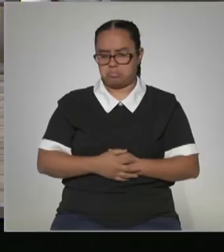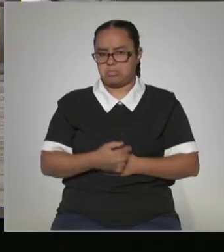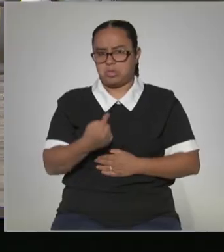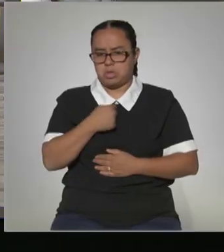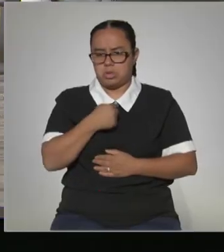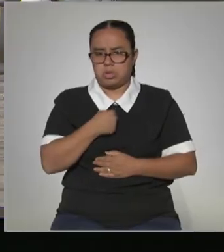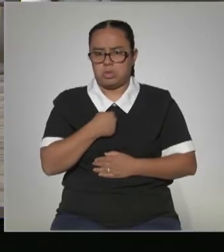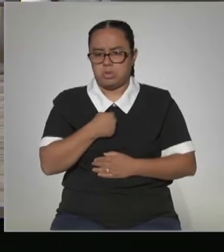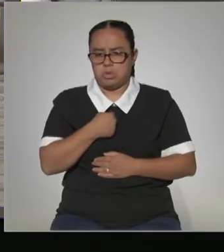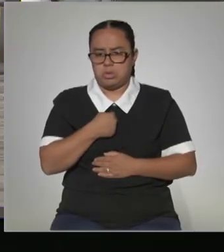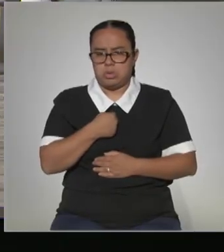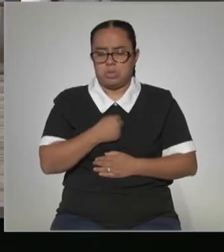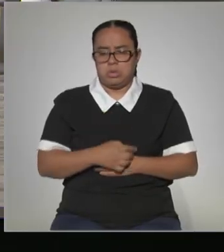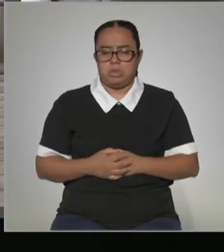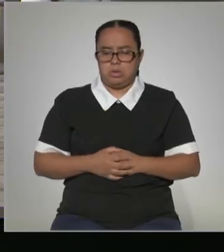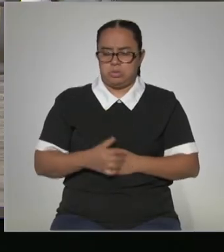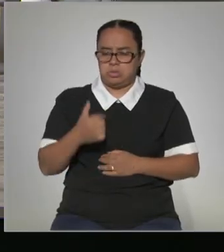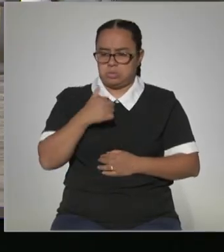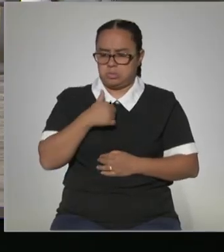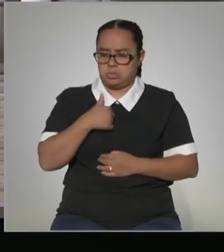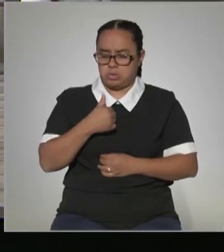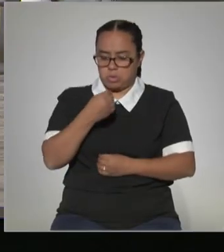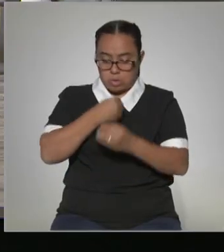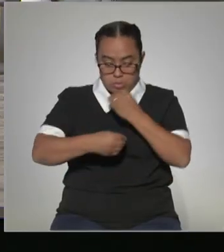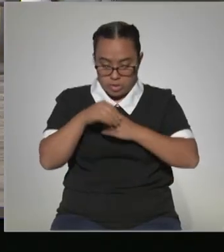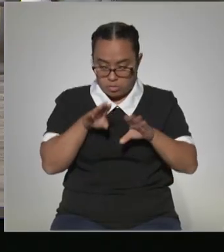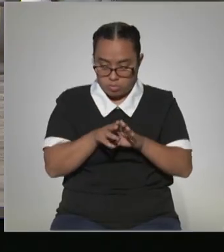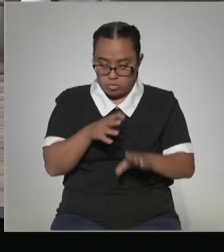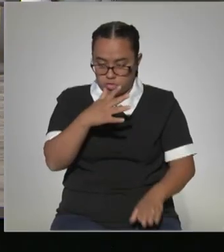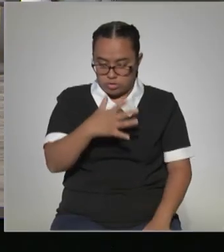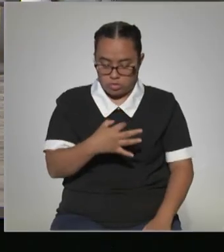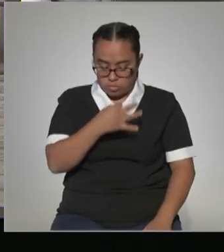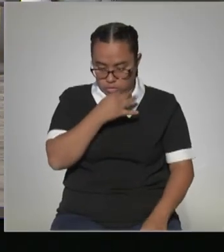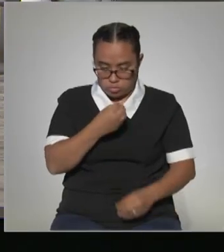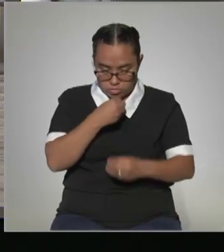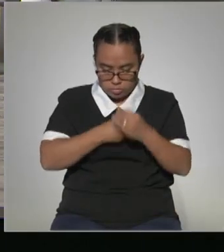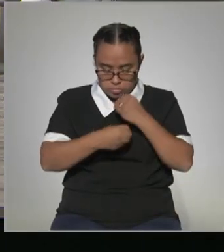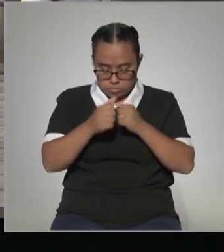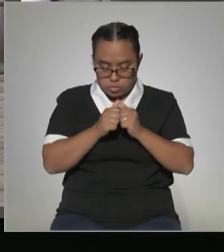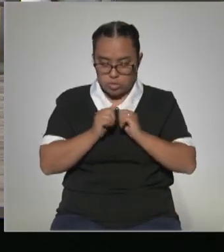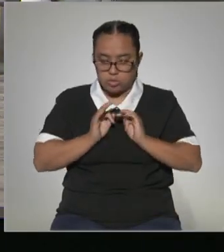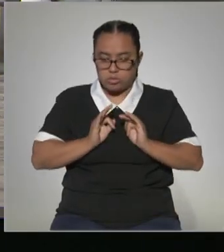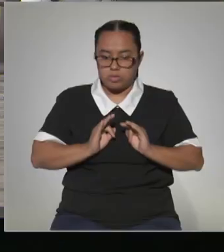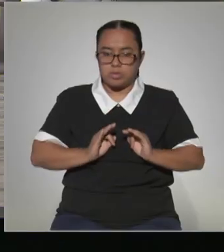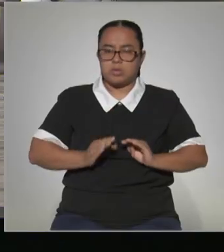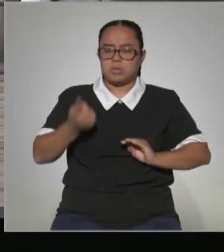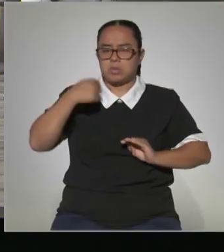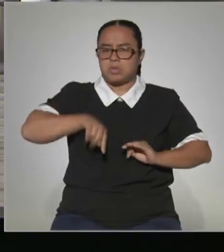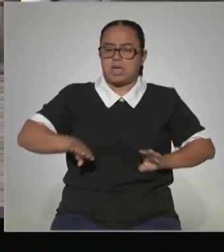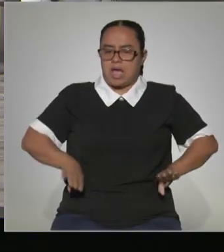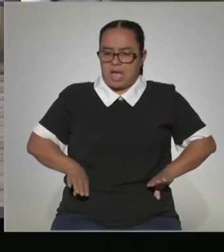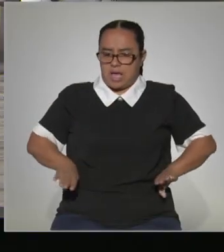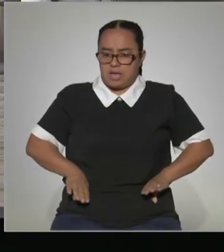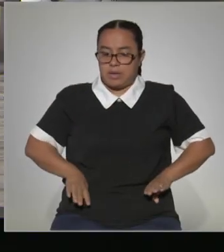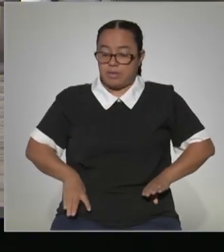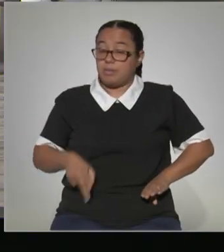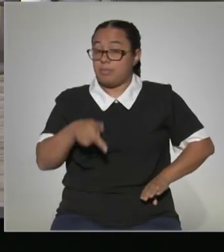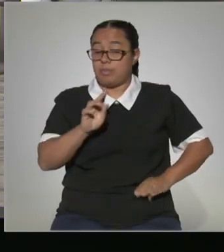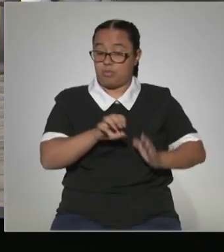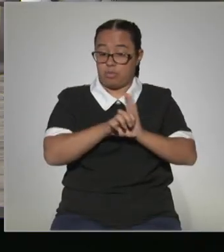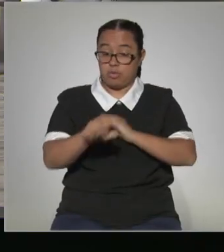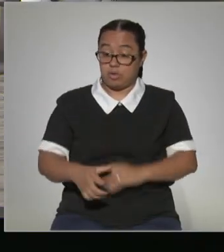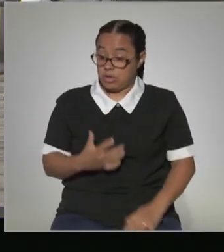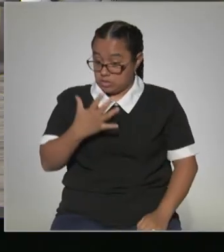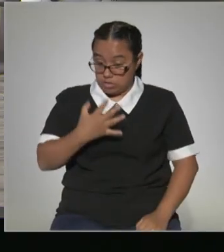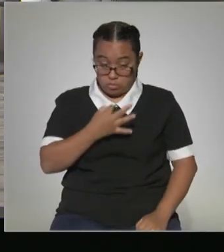demasiado, puedo comer en 5 minutos relajadamente, con una actitud, ¿no? Ahora, si yo digo, no,